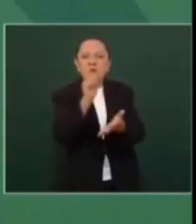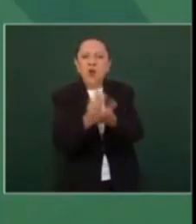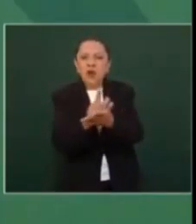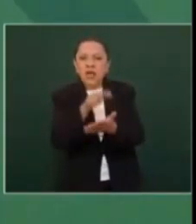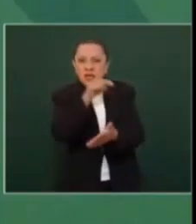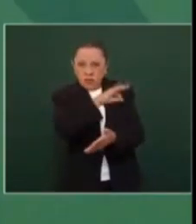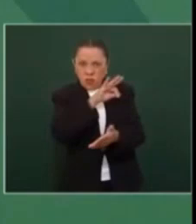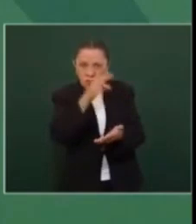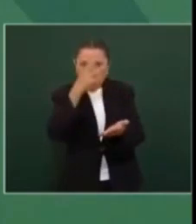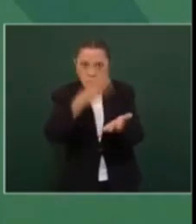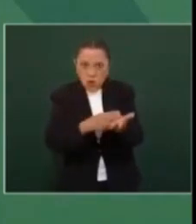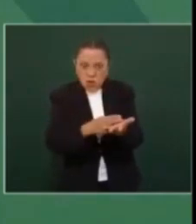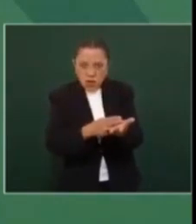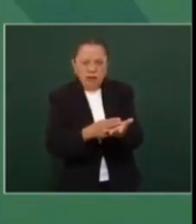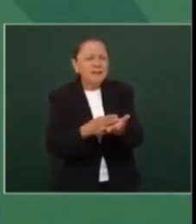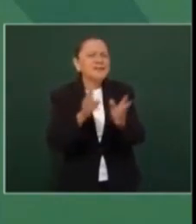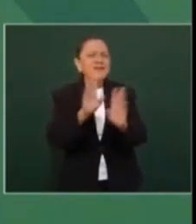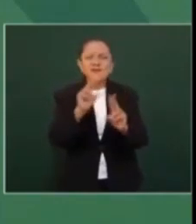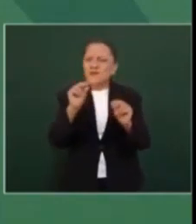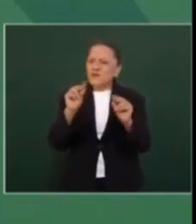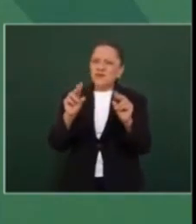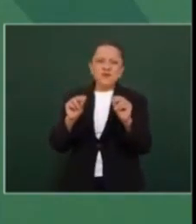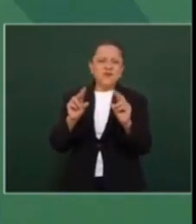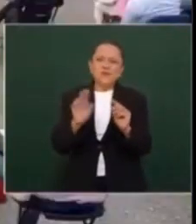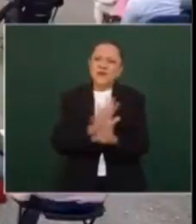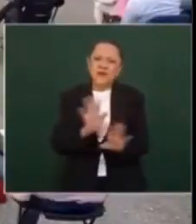amenazan y